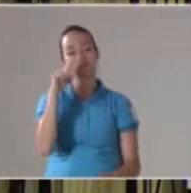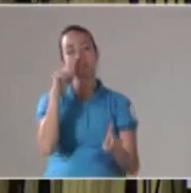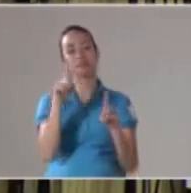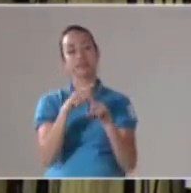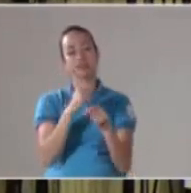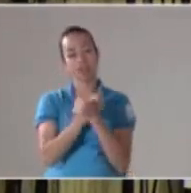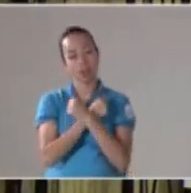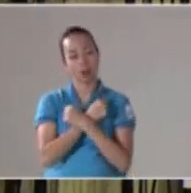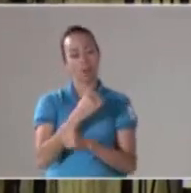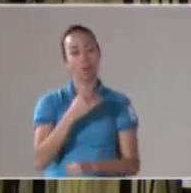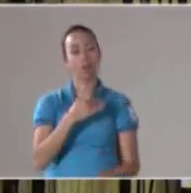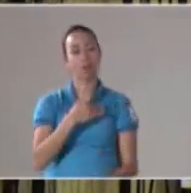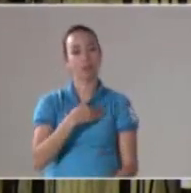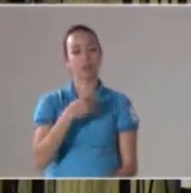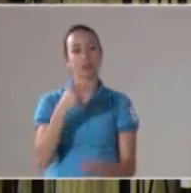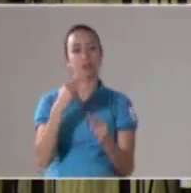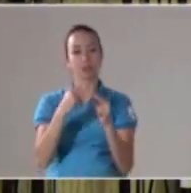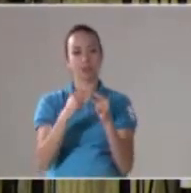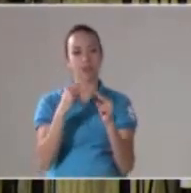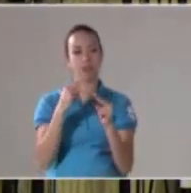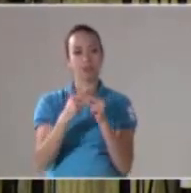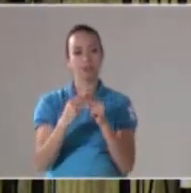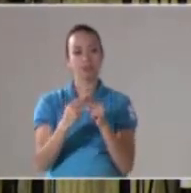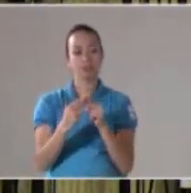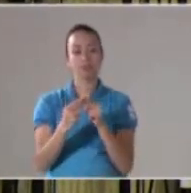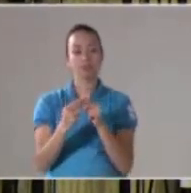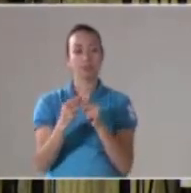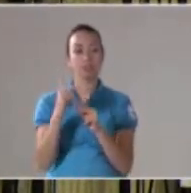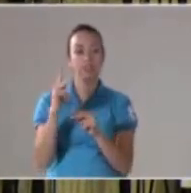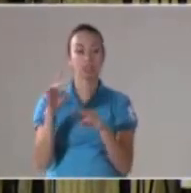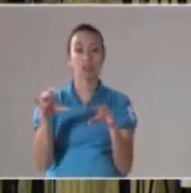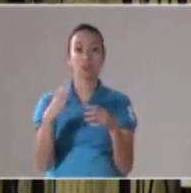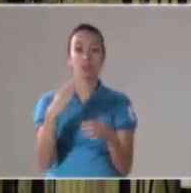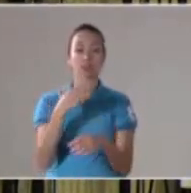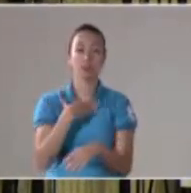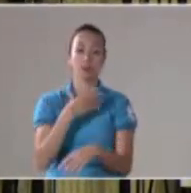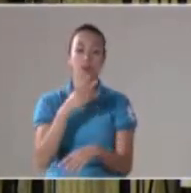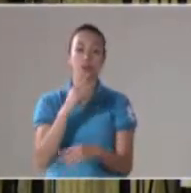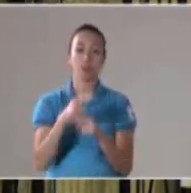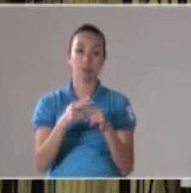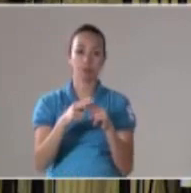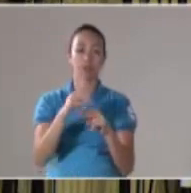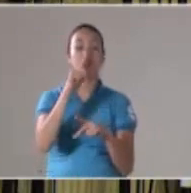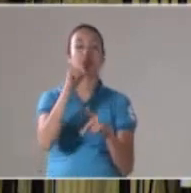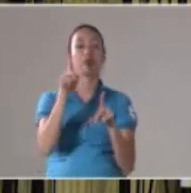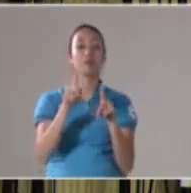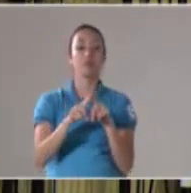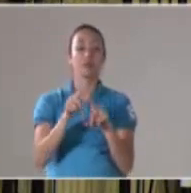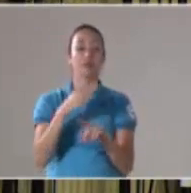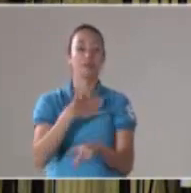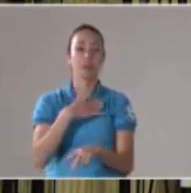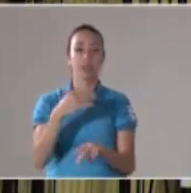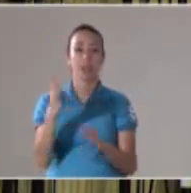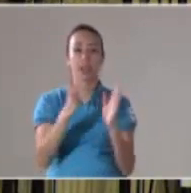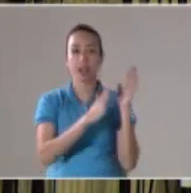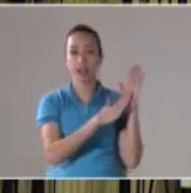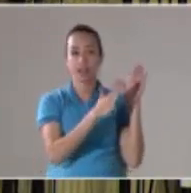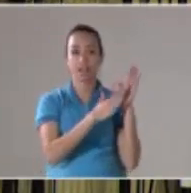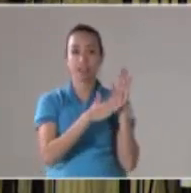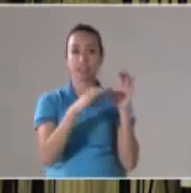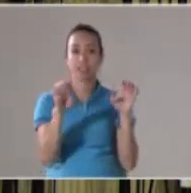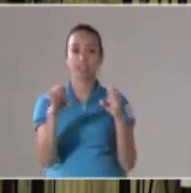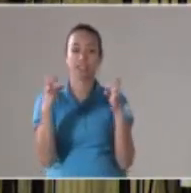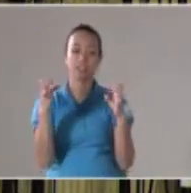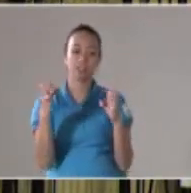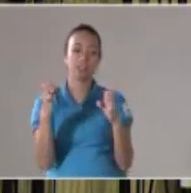amo mi nombre. Y así como es mi nombre, así es mi alabanza también. Y entonces yo amo mi